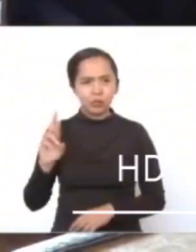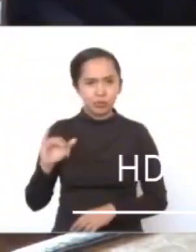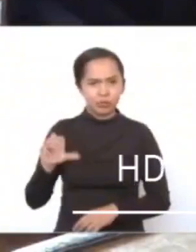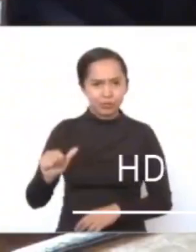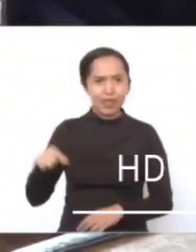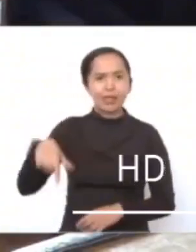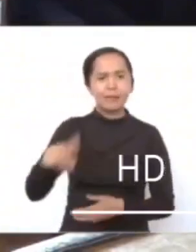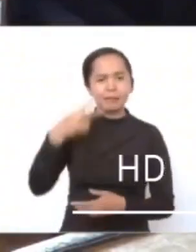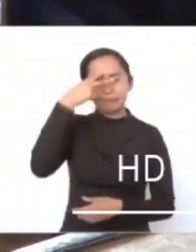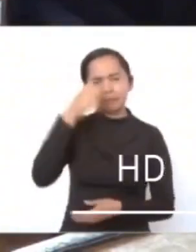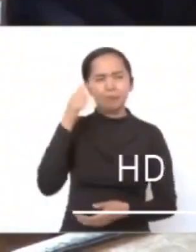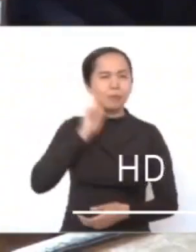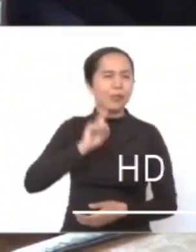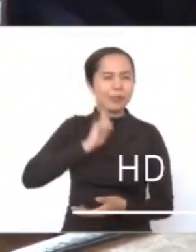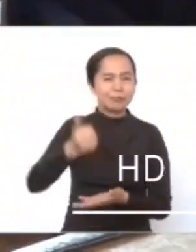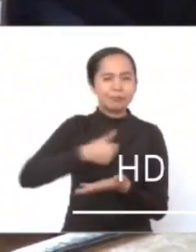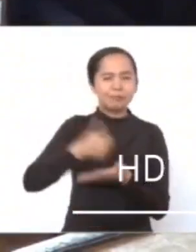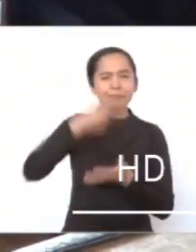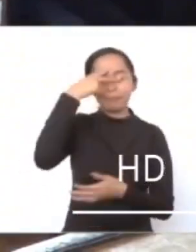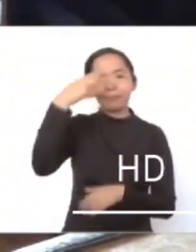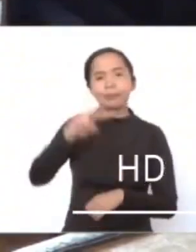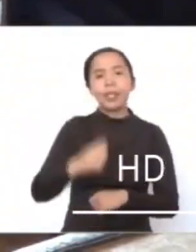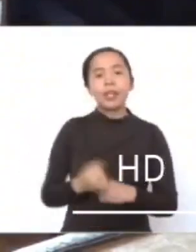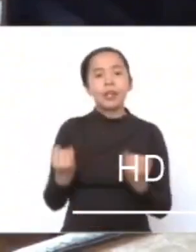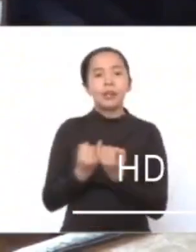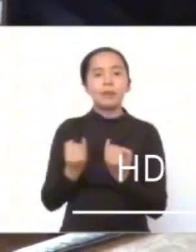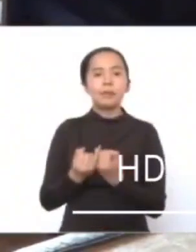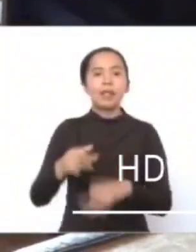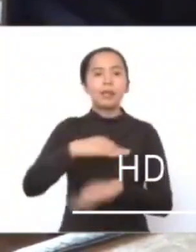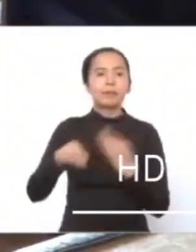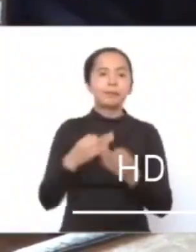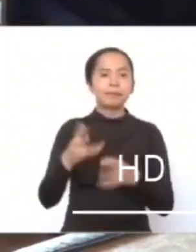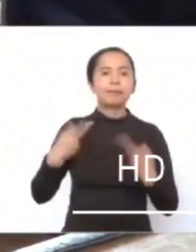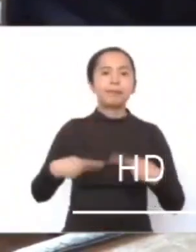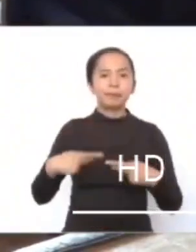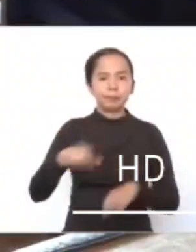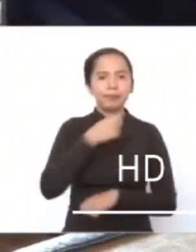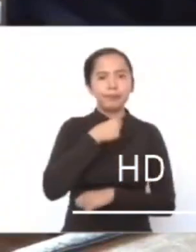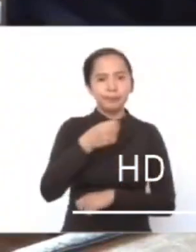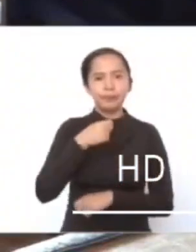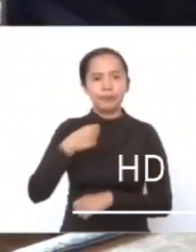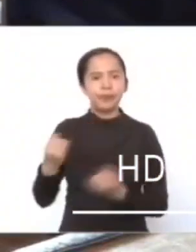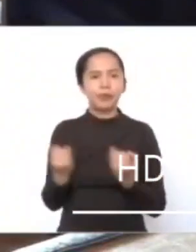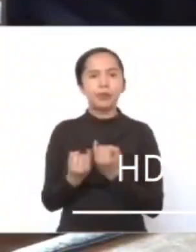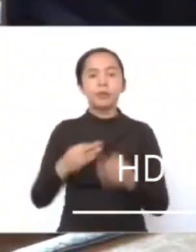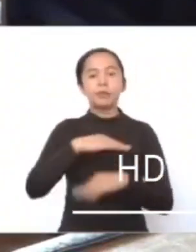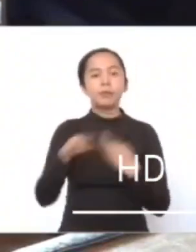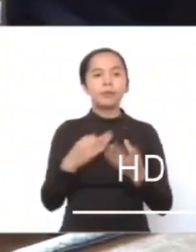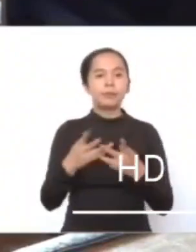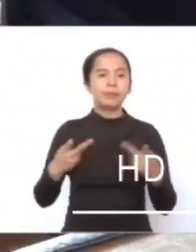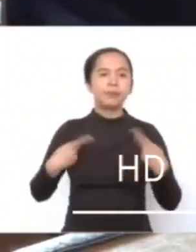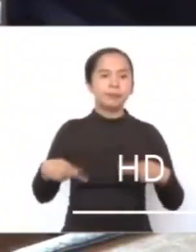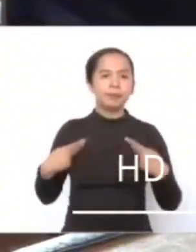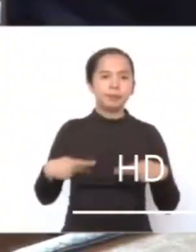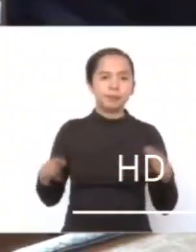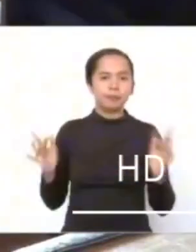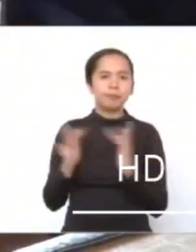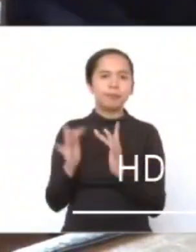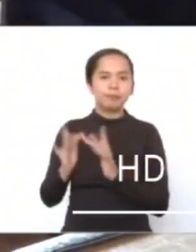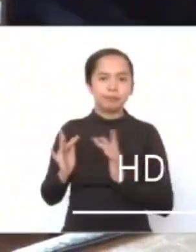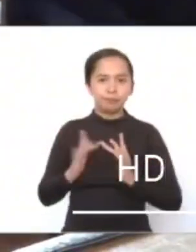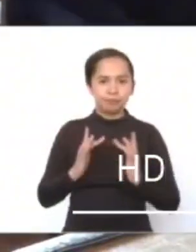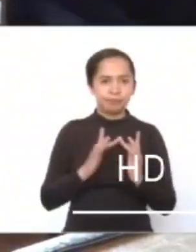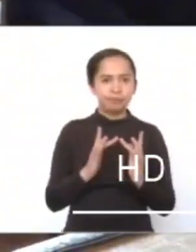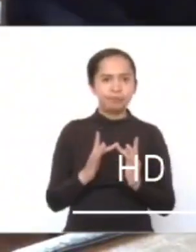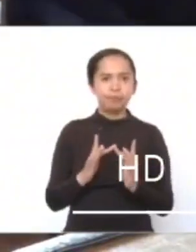de México. Saludamos a los representantes de medios de comunicación y a todas las personas que nos siguen por internet en